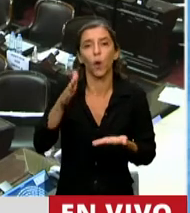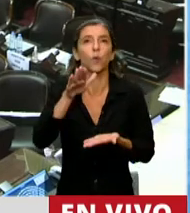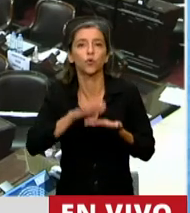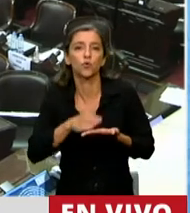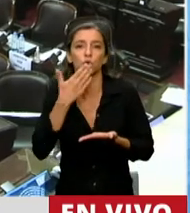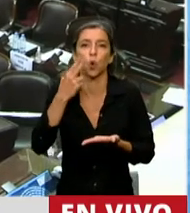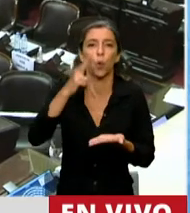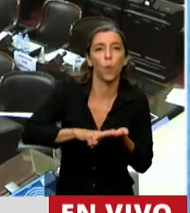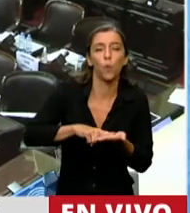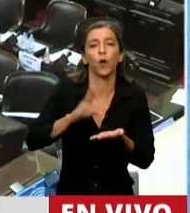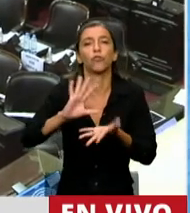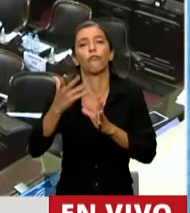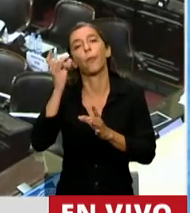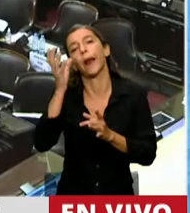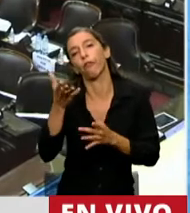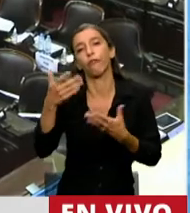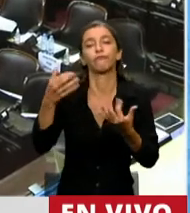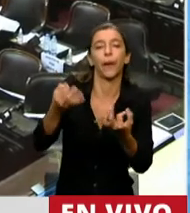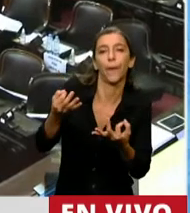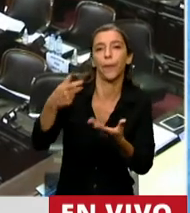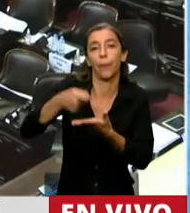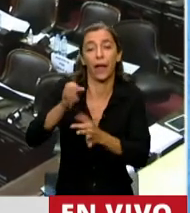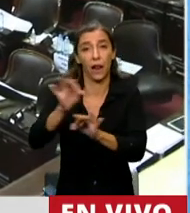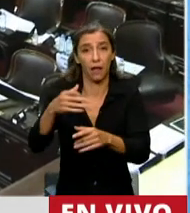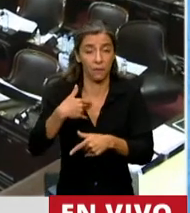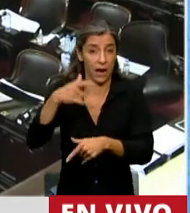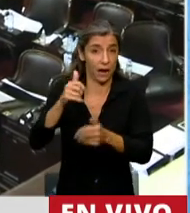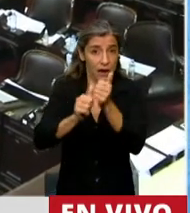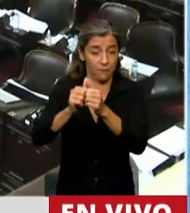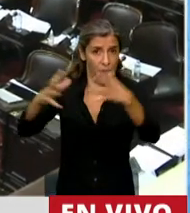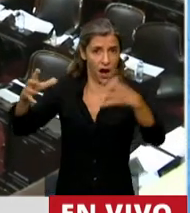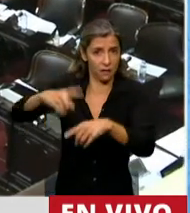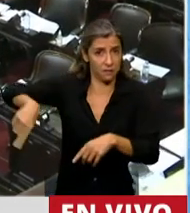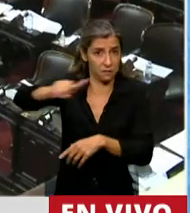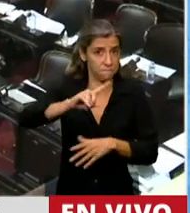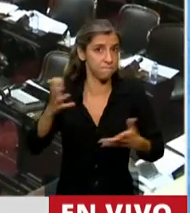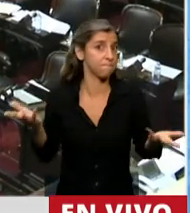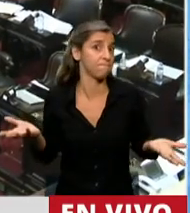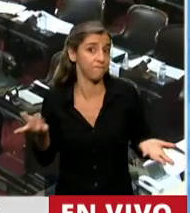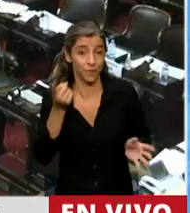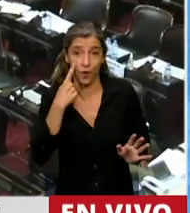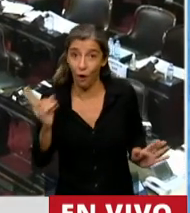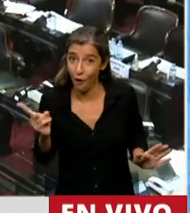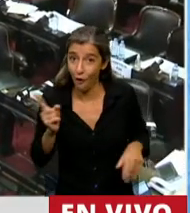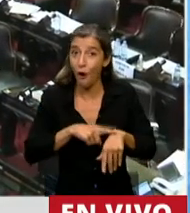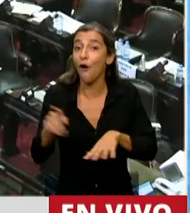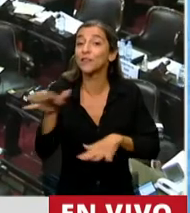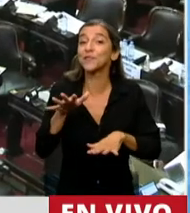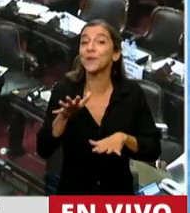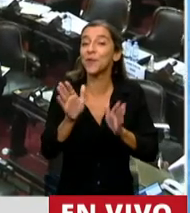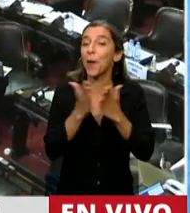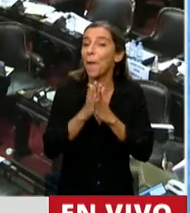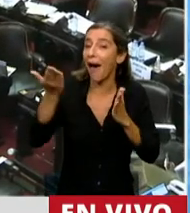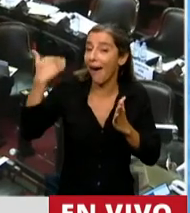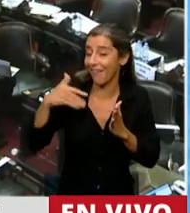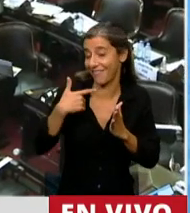impositivos, perdones impositivos a grandes empresarios. Ojo que en la causa de los cuadernos están extitulares de la